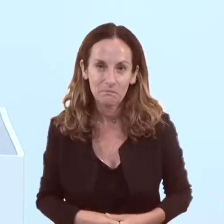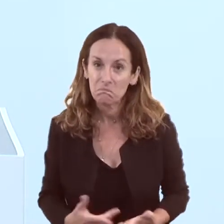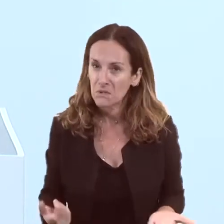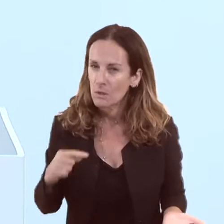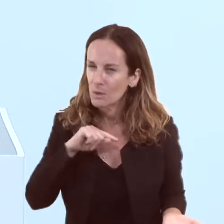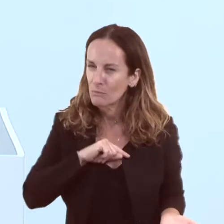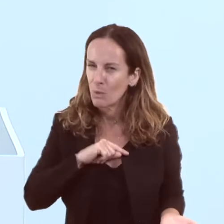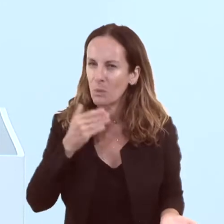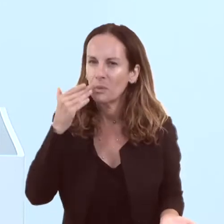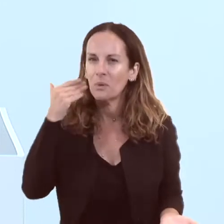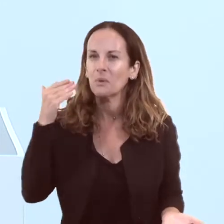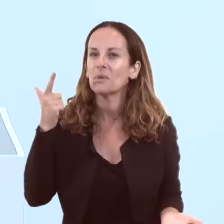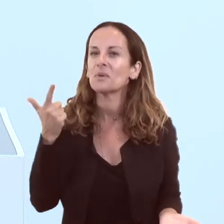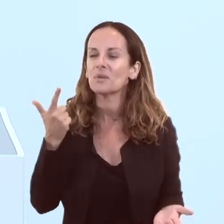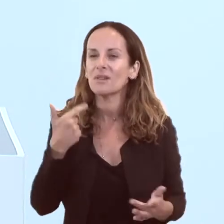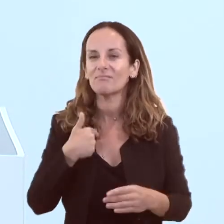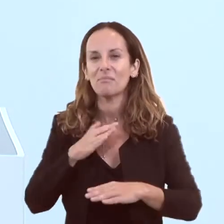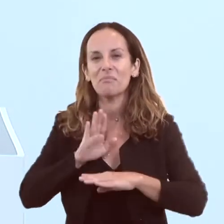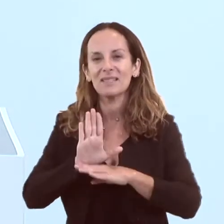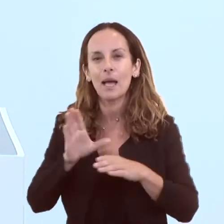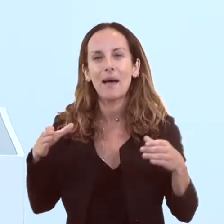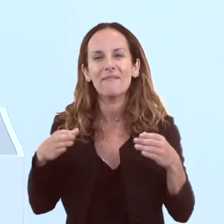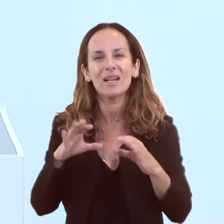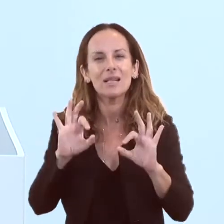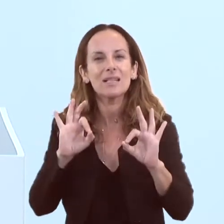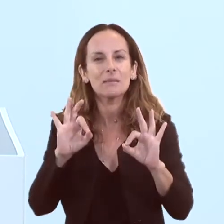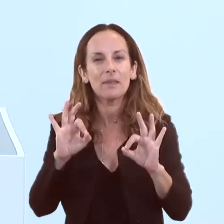una banda muy especial una banda integrada por